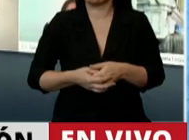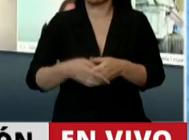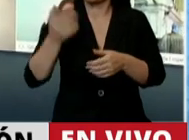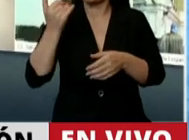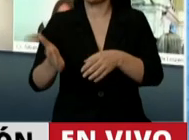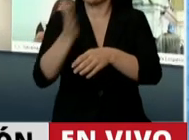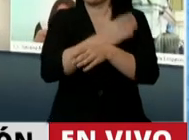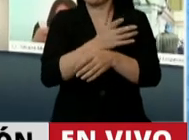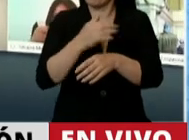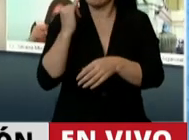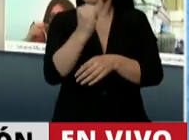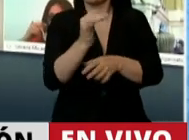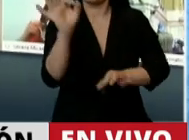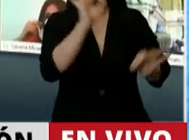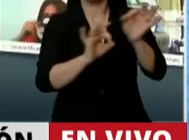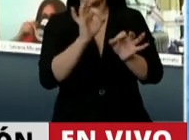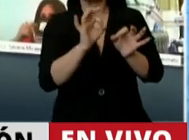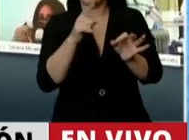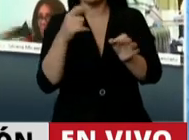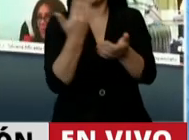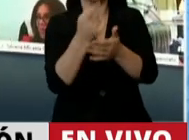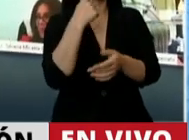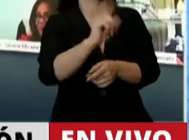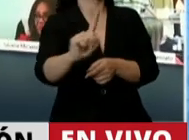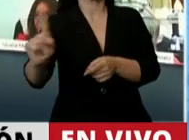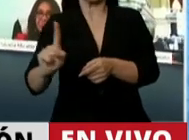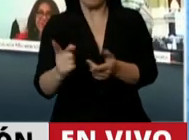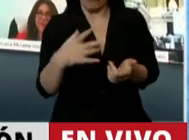anticiparon que están en contra de proyectos que ni siquiera llegaron a leer.